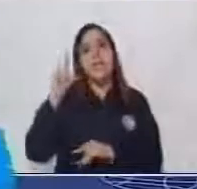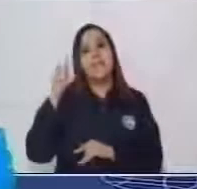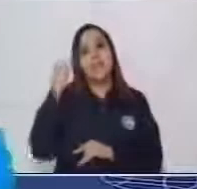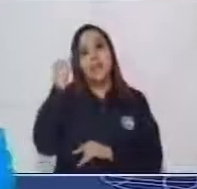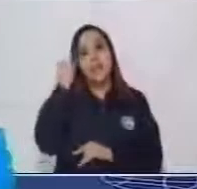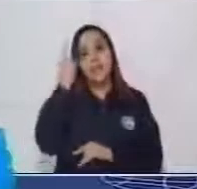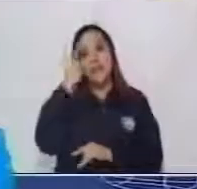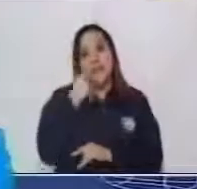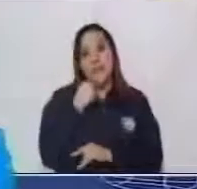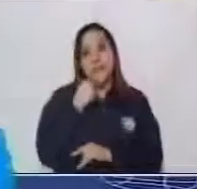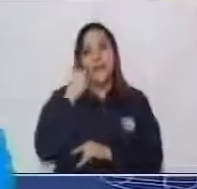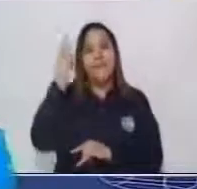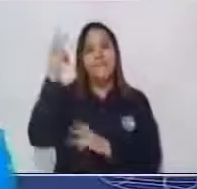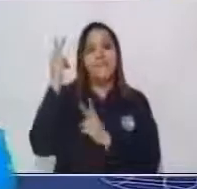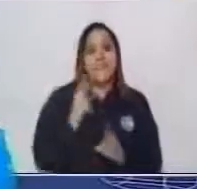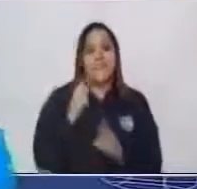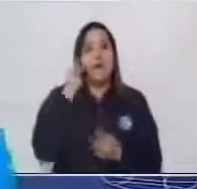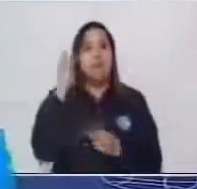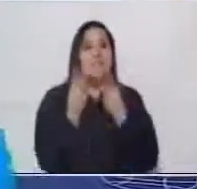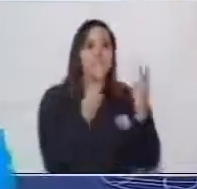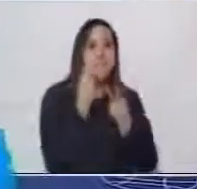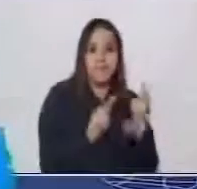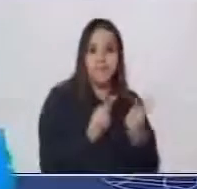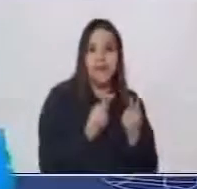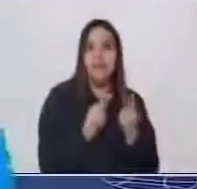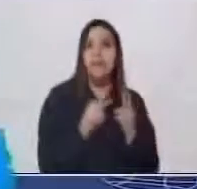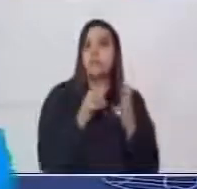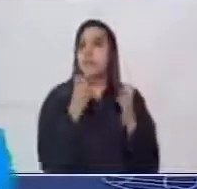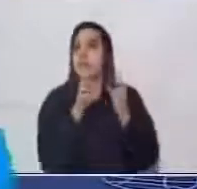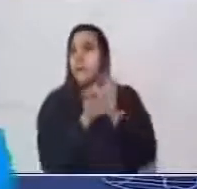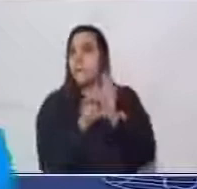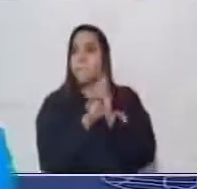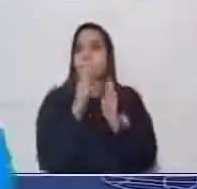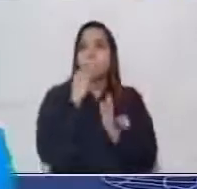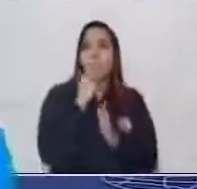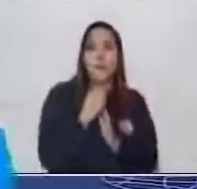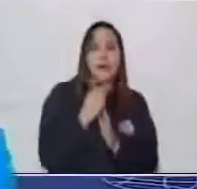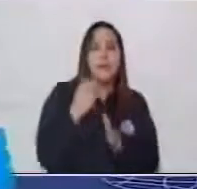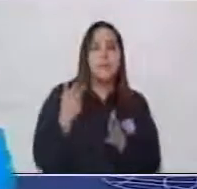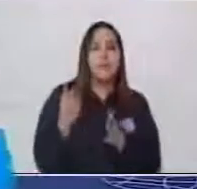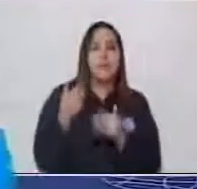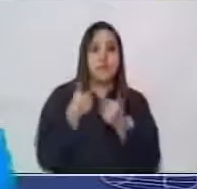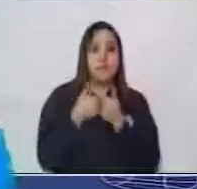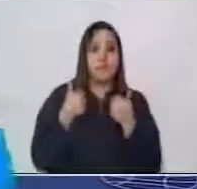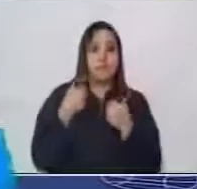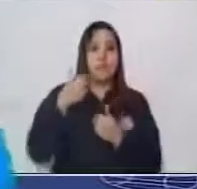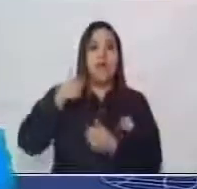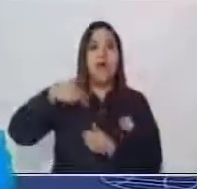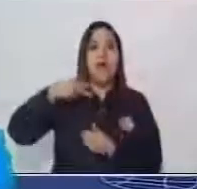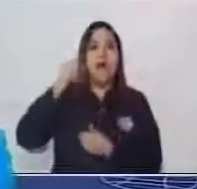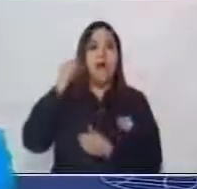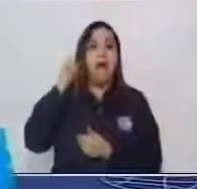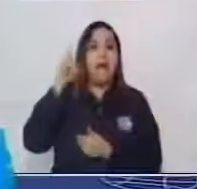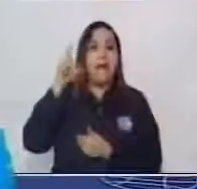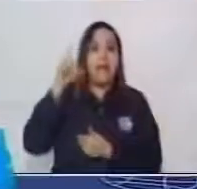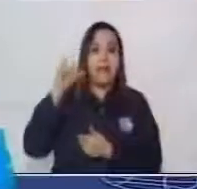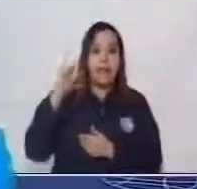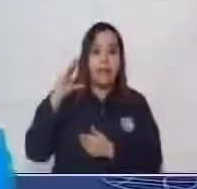especifica es la sobrina de Luis, pero si removemos esa parte, tiene sentido la oración. Angélica vino a